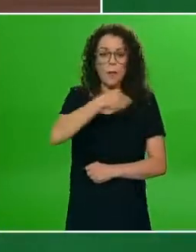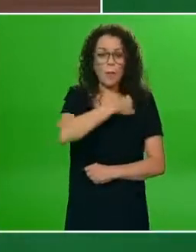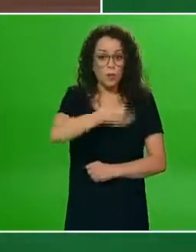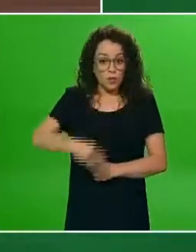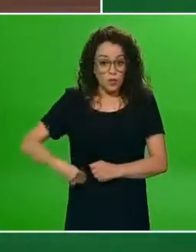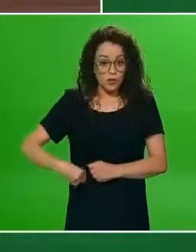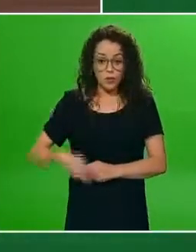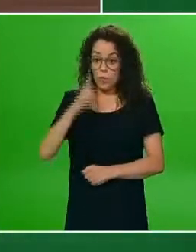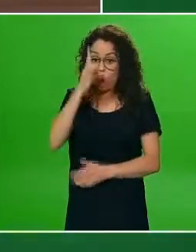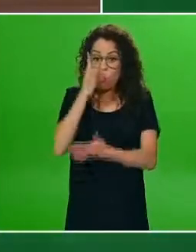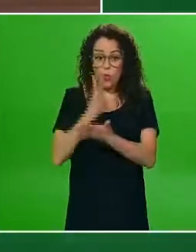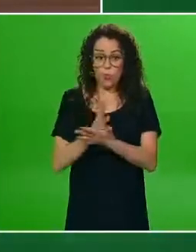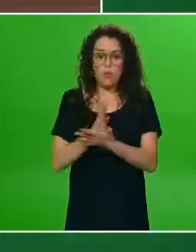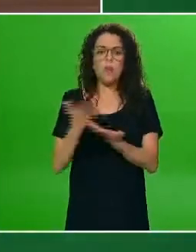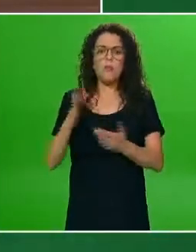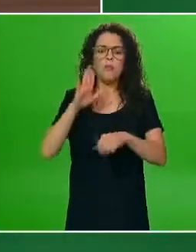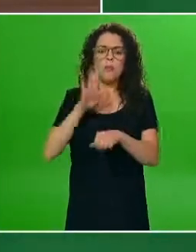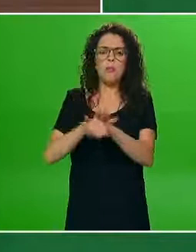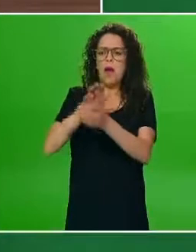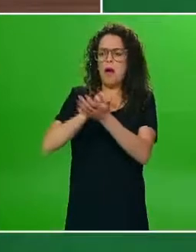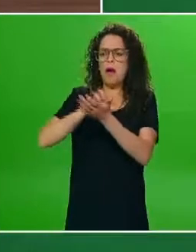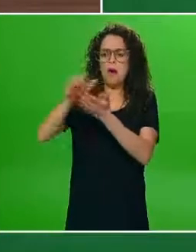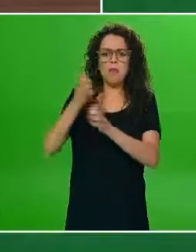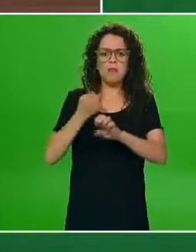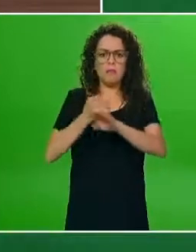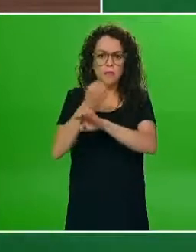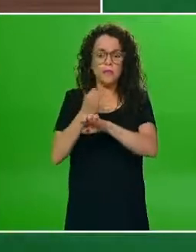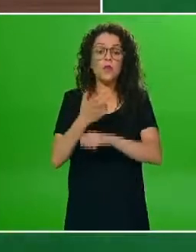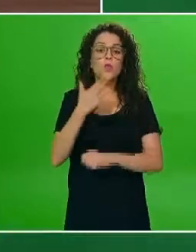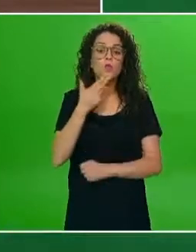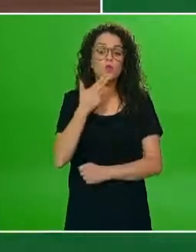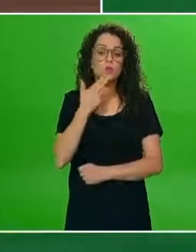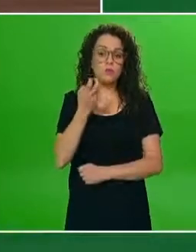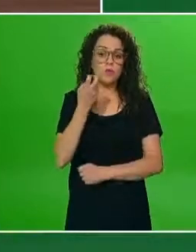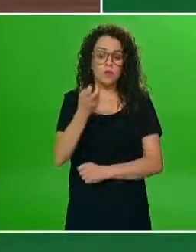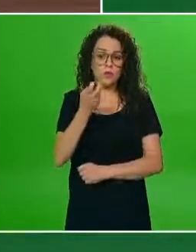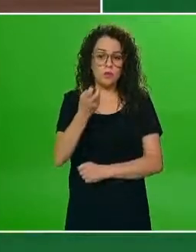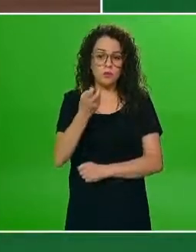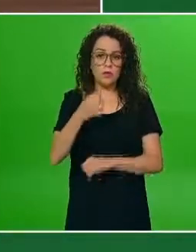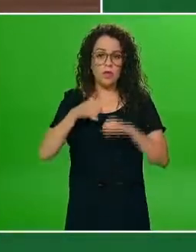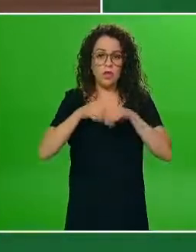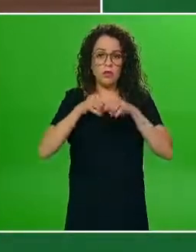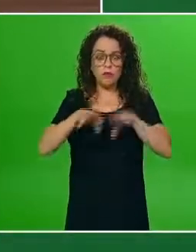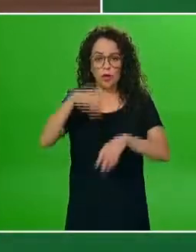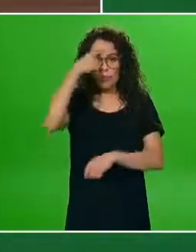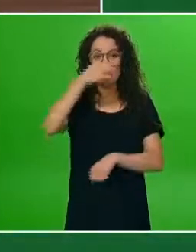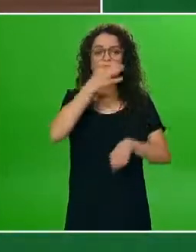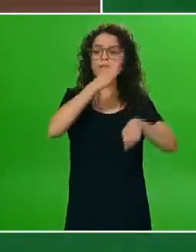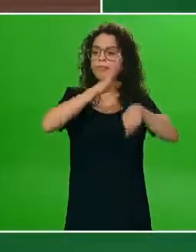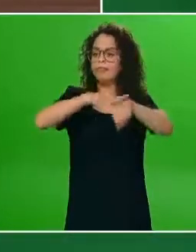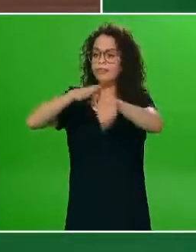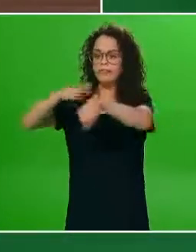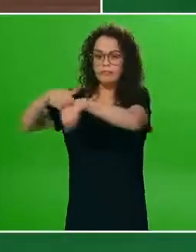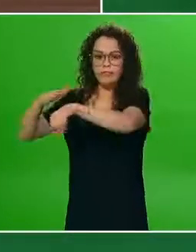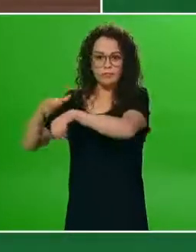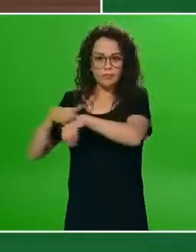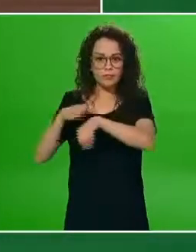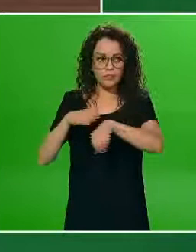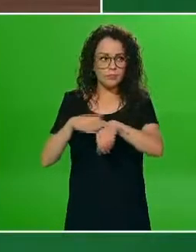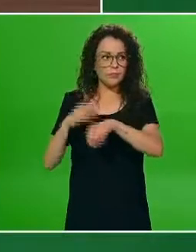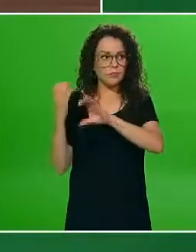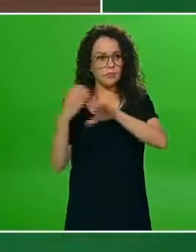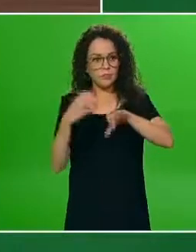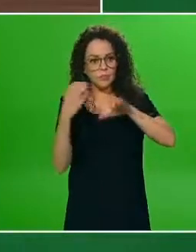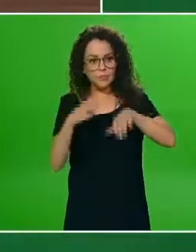sino en gran mayoría de los estados se ha utilizado esta información también para convocar, ¿no? Dado que estamos